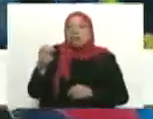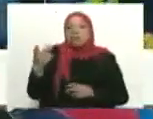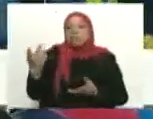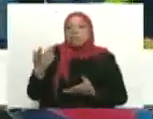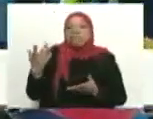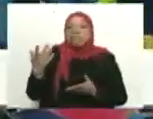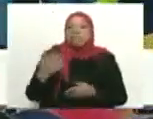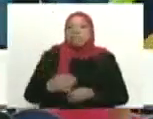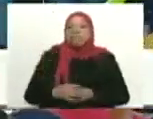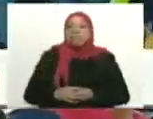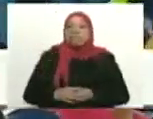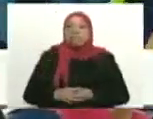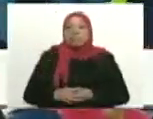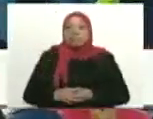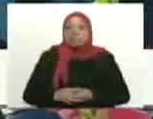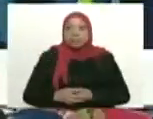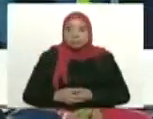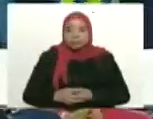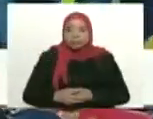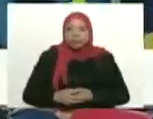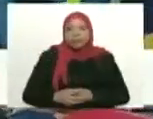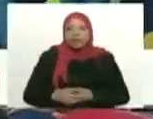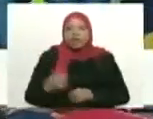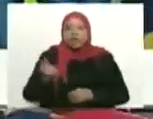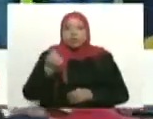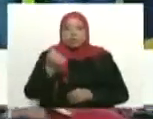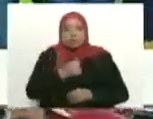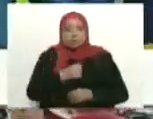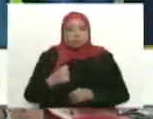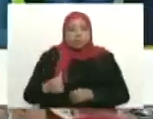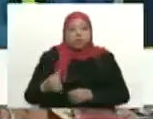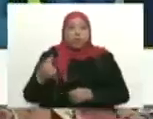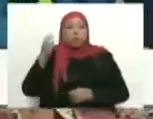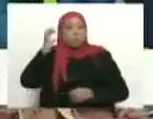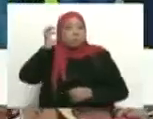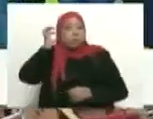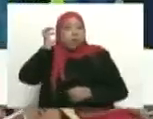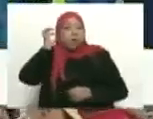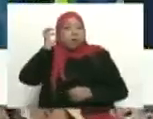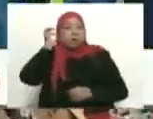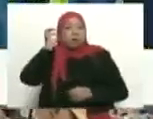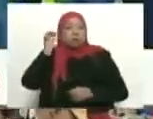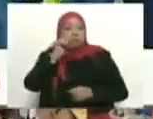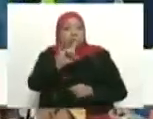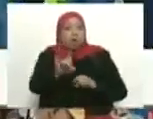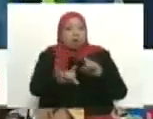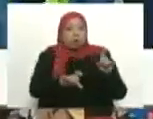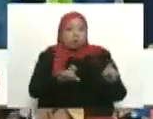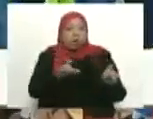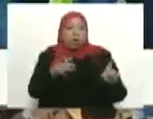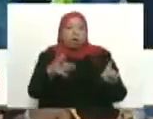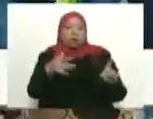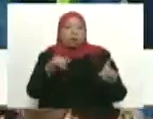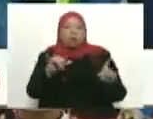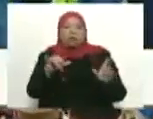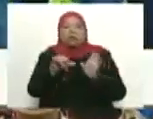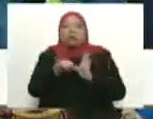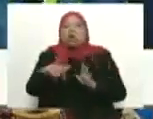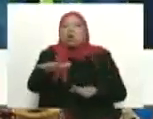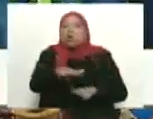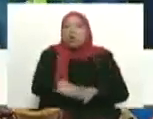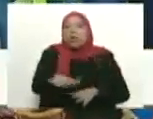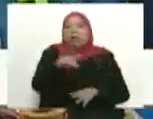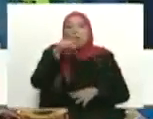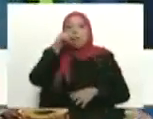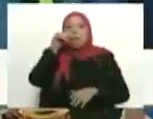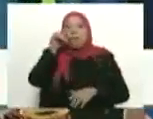Ya va. Porque preguntó solo por las mujeres, pero yo veo aquí una cantidad. Va a ver. ¿Dónde están los